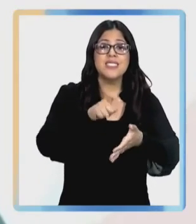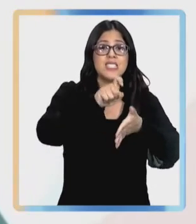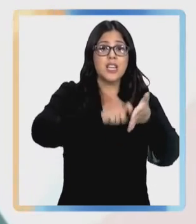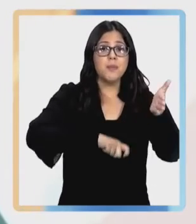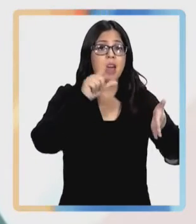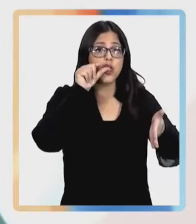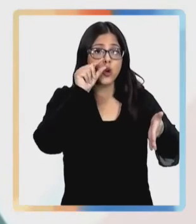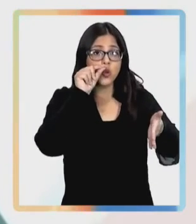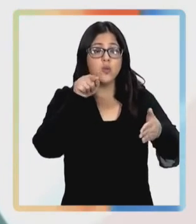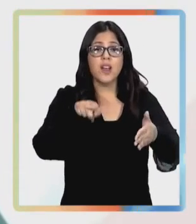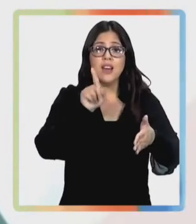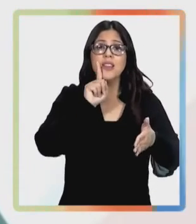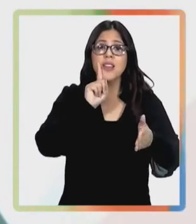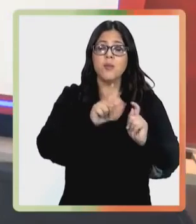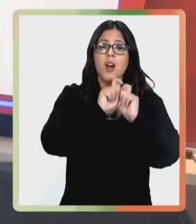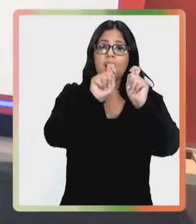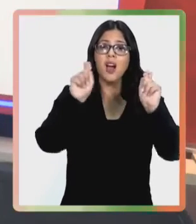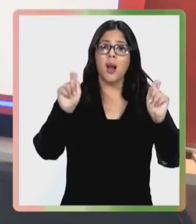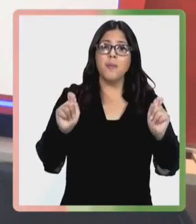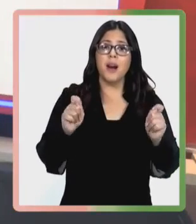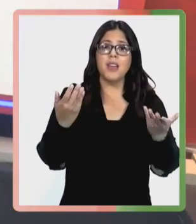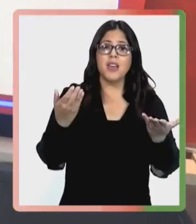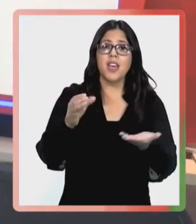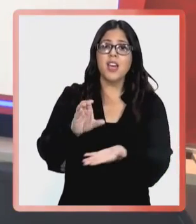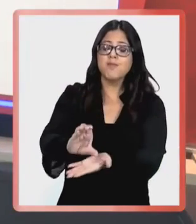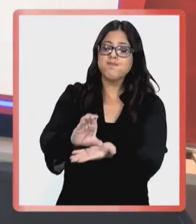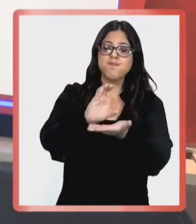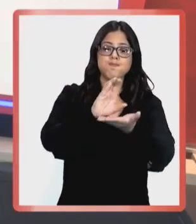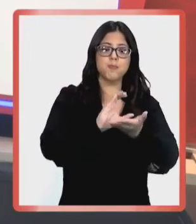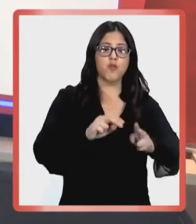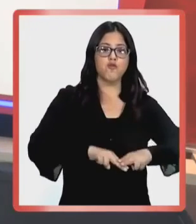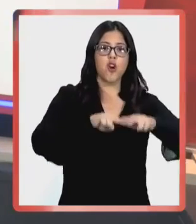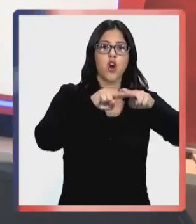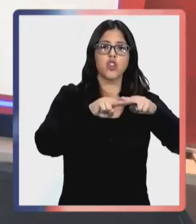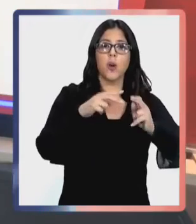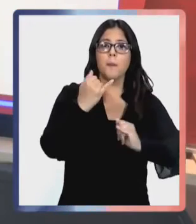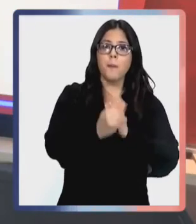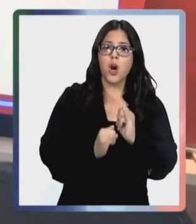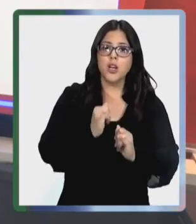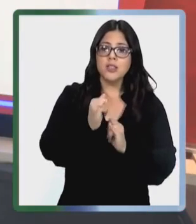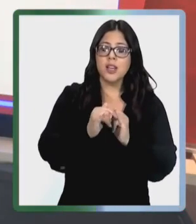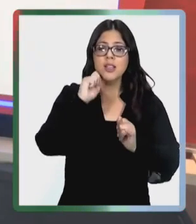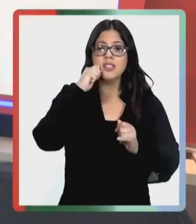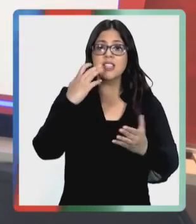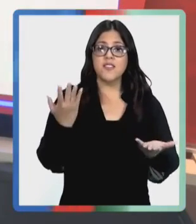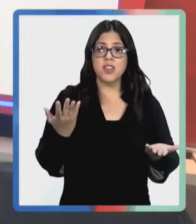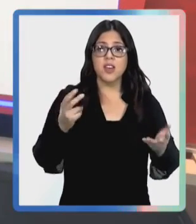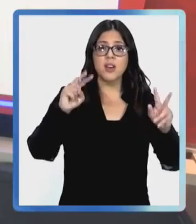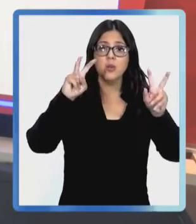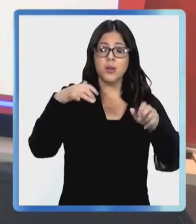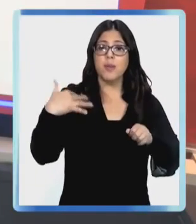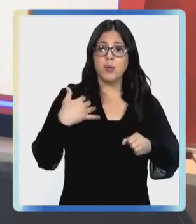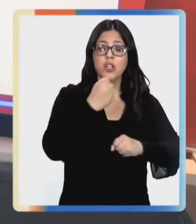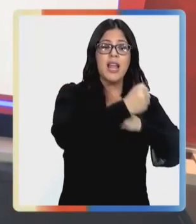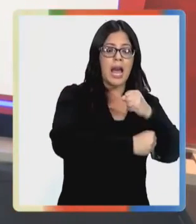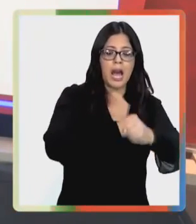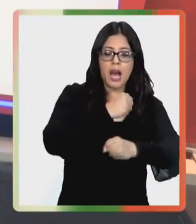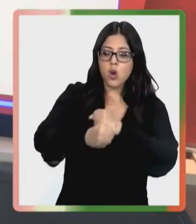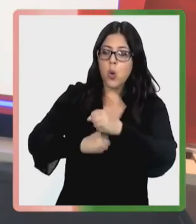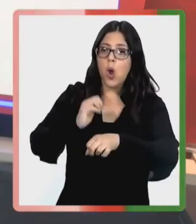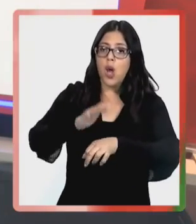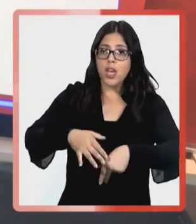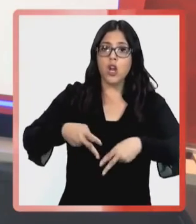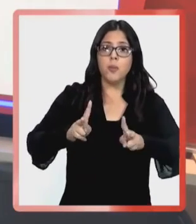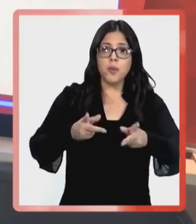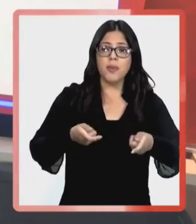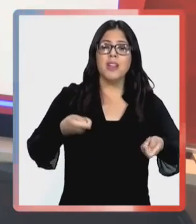octubre tenemos nuestra campaña de recaudación de fondos, que es una colecta virtual, y que es un hito anual que nos permite